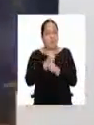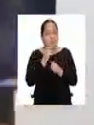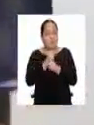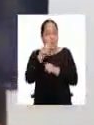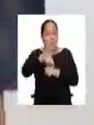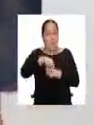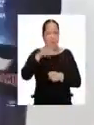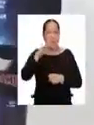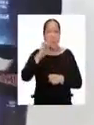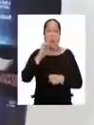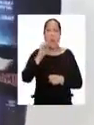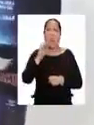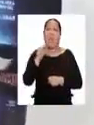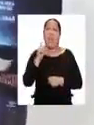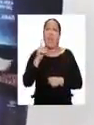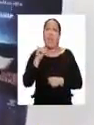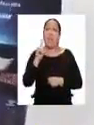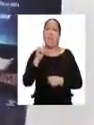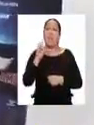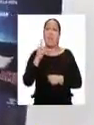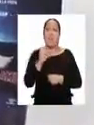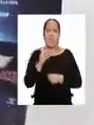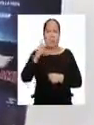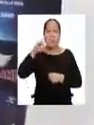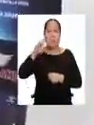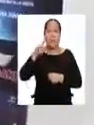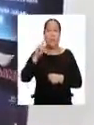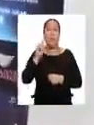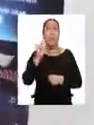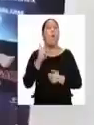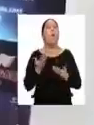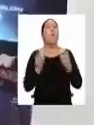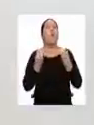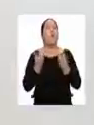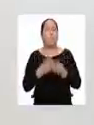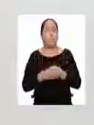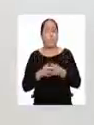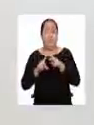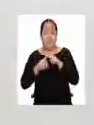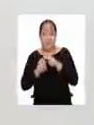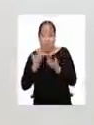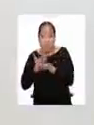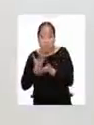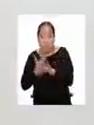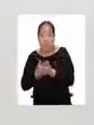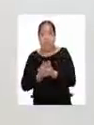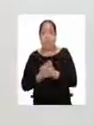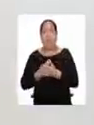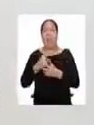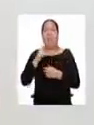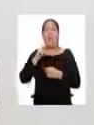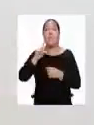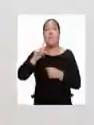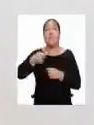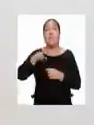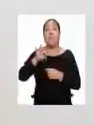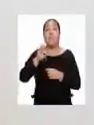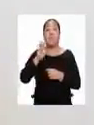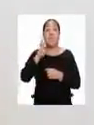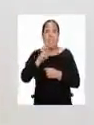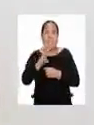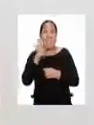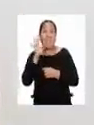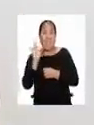¿Está hace mucho tiempo? Ha estado iniciando los experimentos a partir del 68. Incluso hay un señor que se llama Ivan Sutherland, que